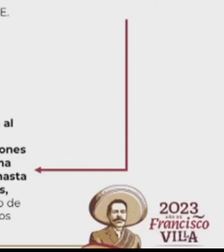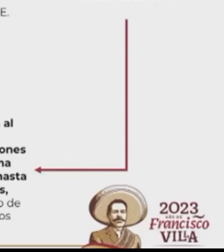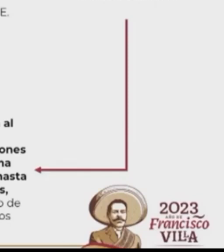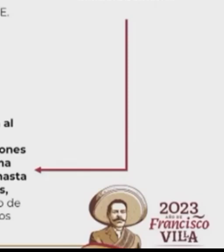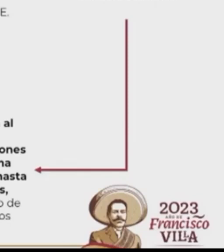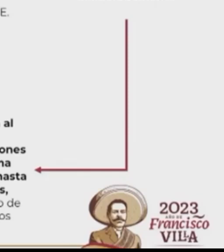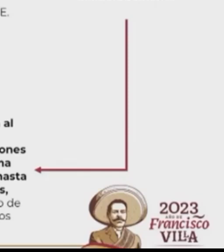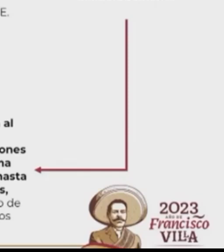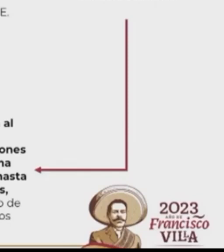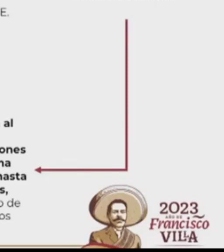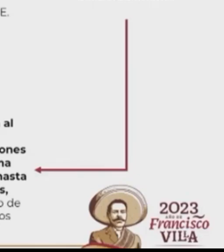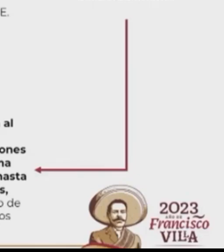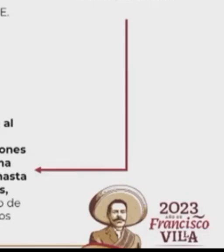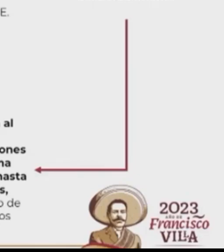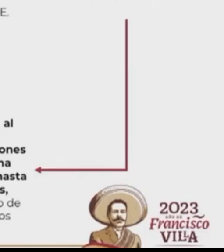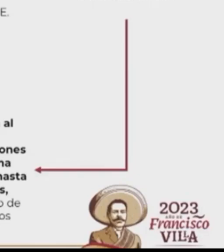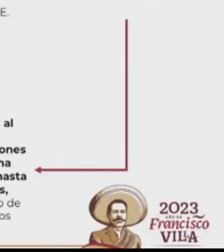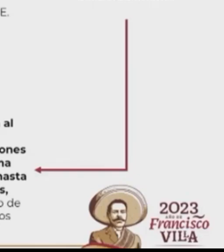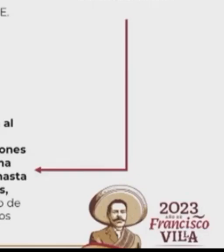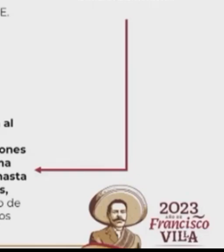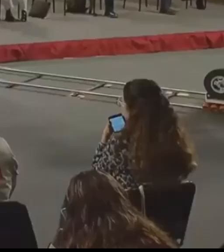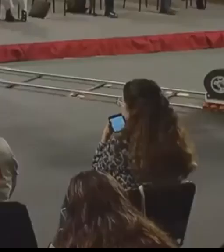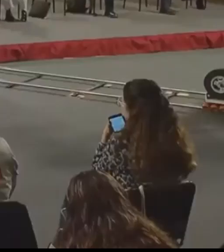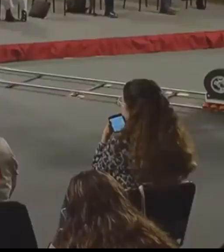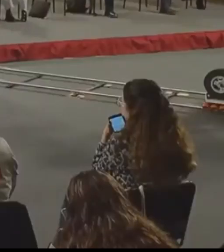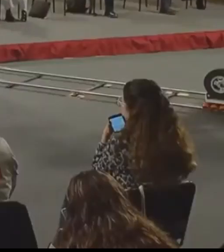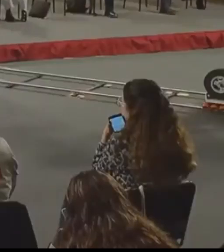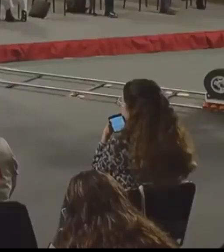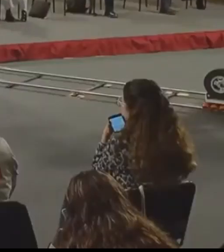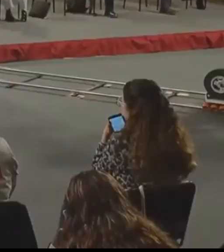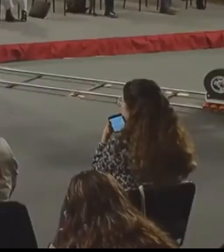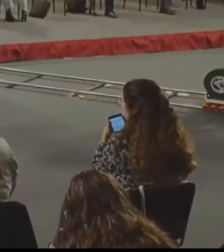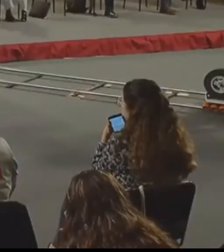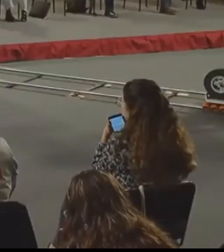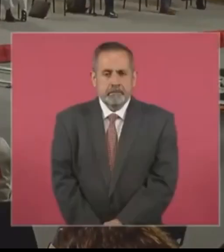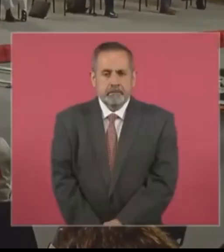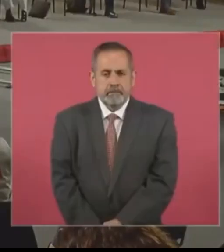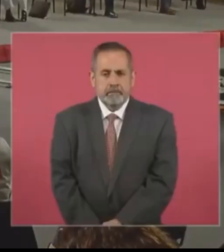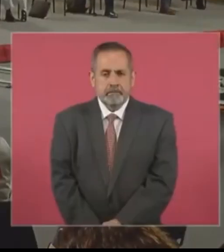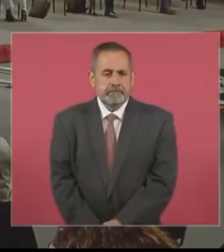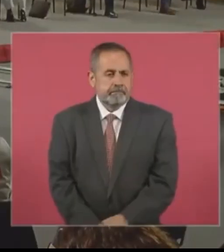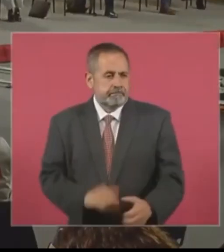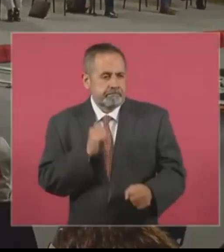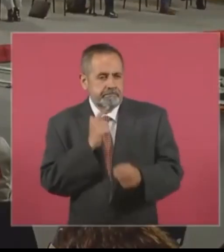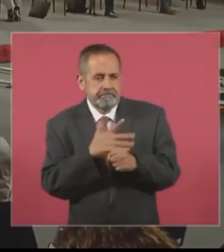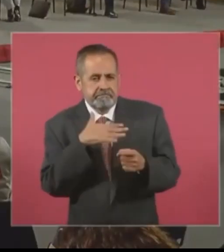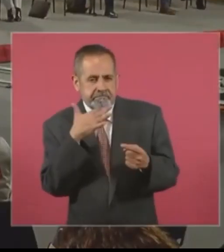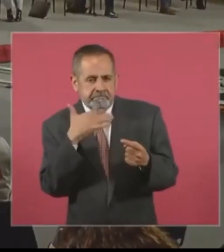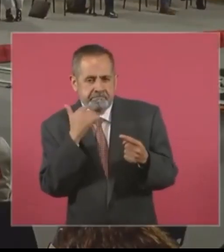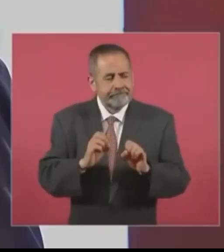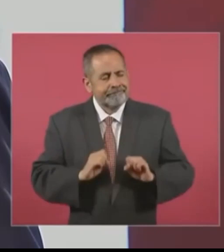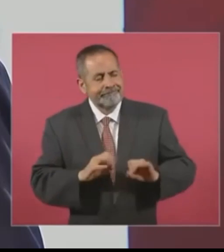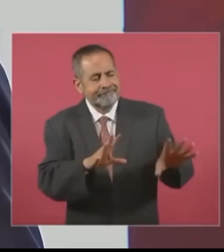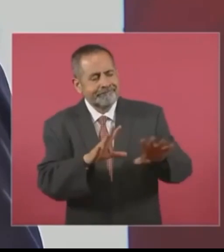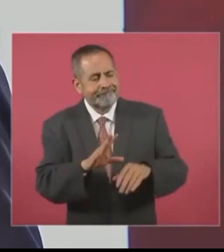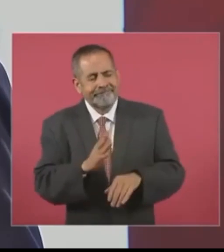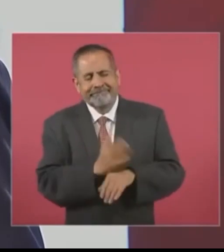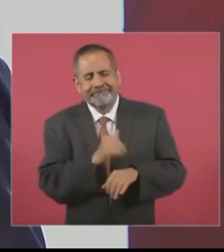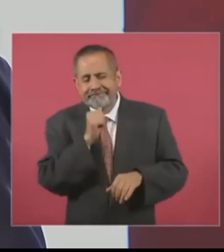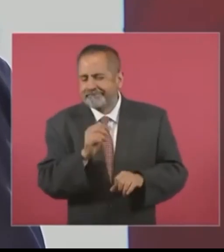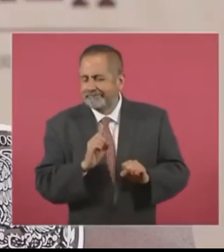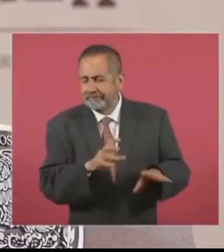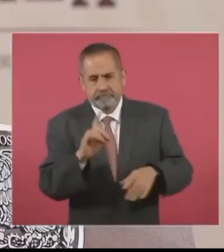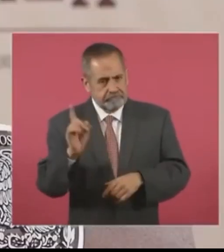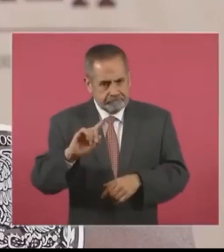de documentos, falsedad en declaración y ejercicio ilícito del servicio público. Más